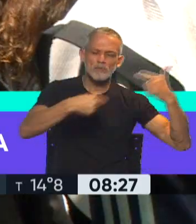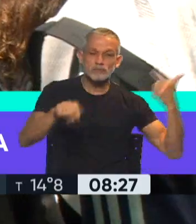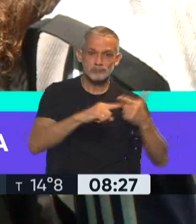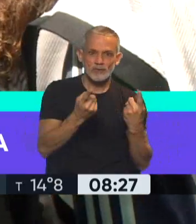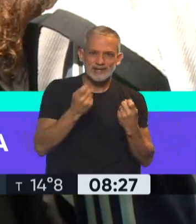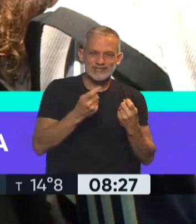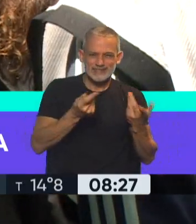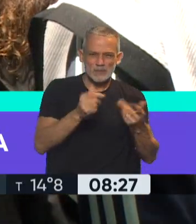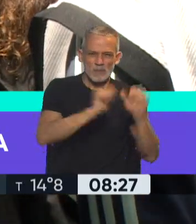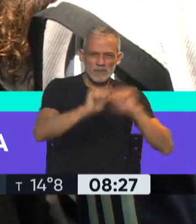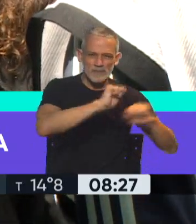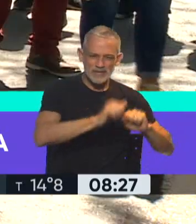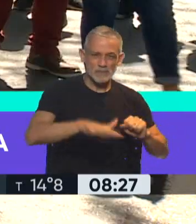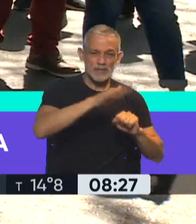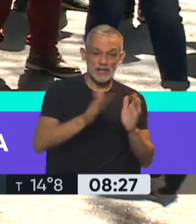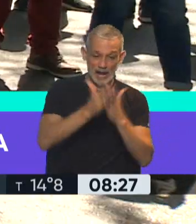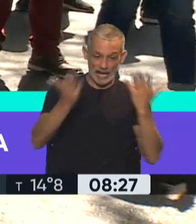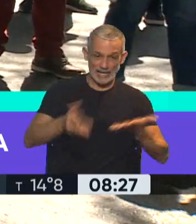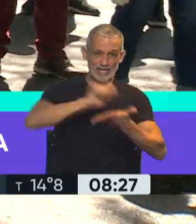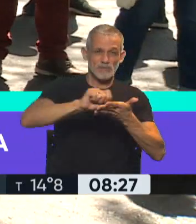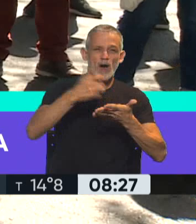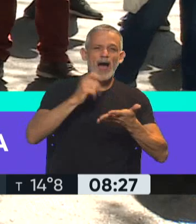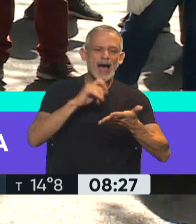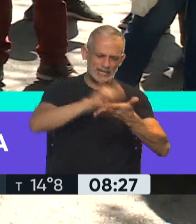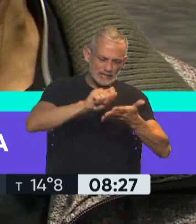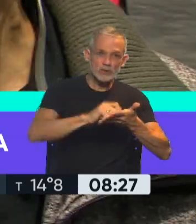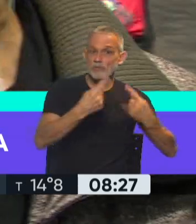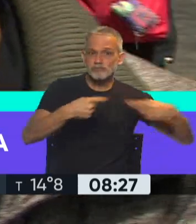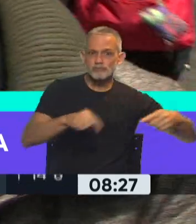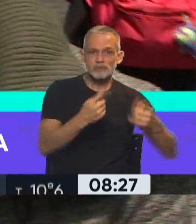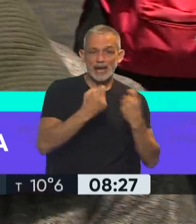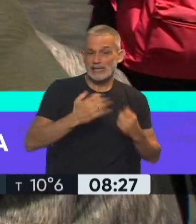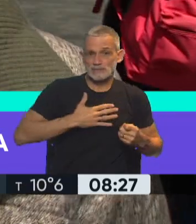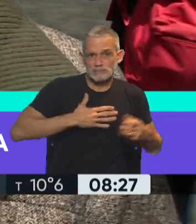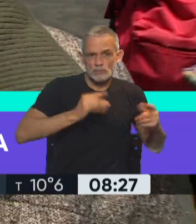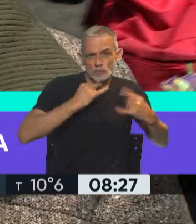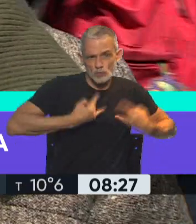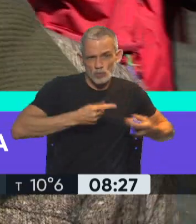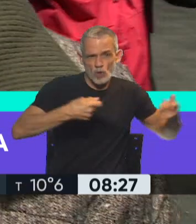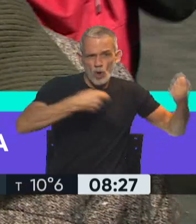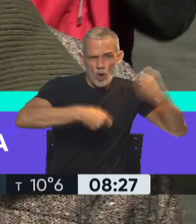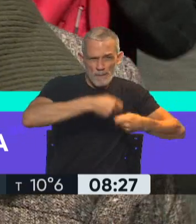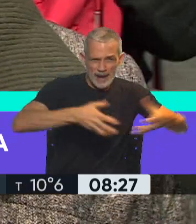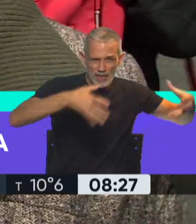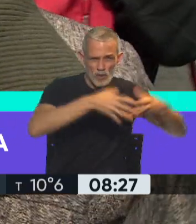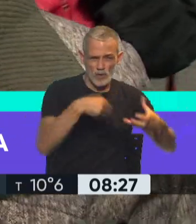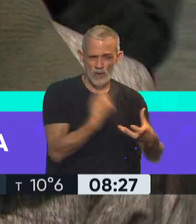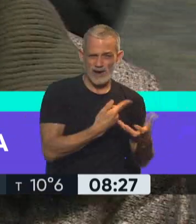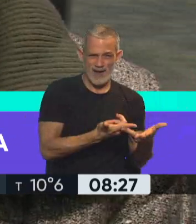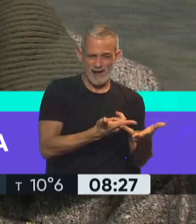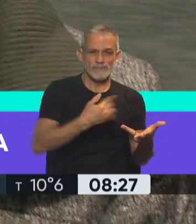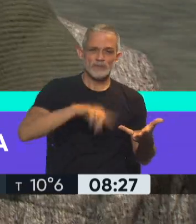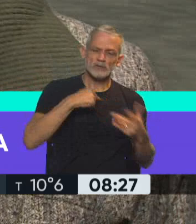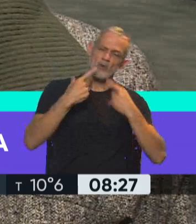las cosas de libros de acta, todo lo que necesita el colegio lo compramos la cooperadora. Y siempre nos